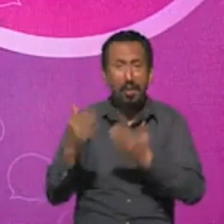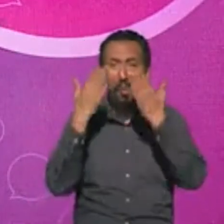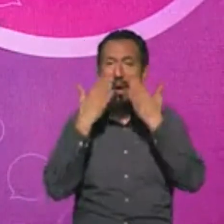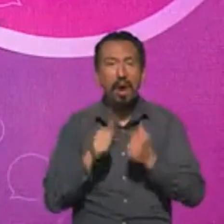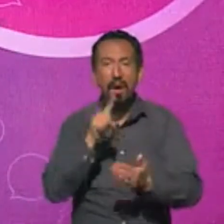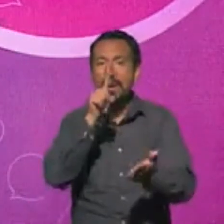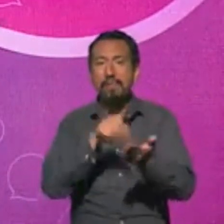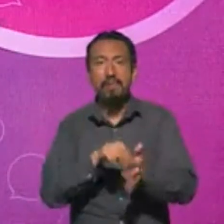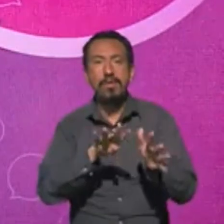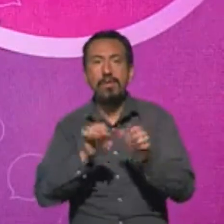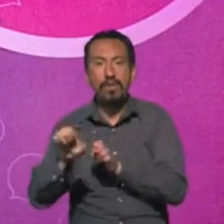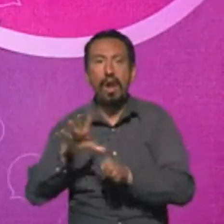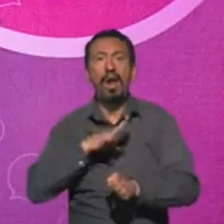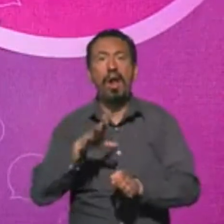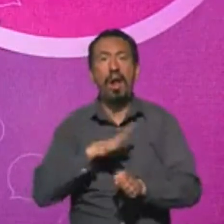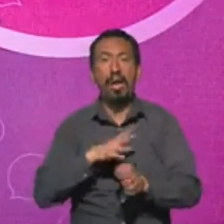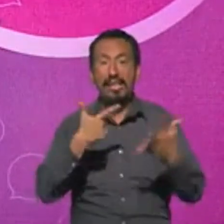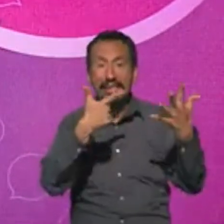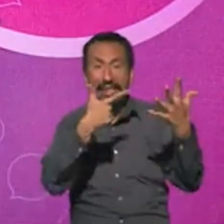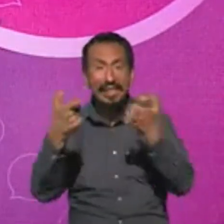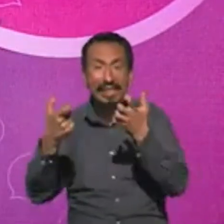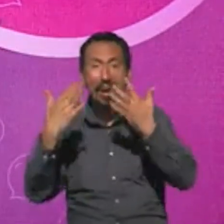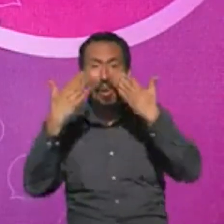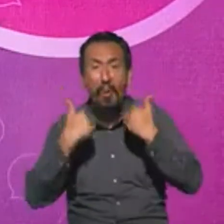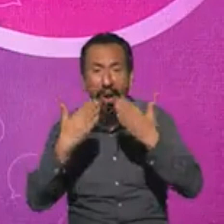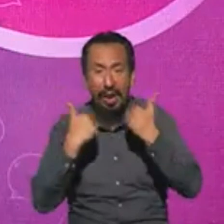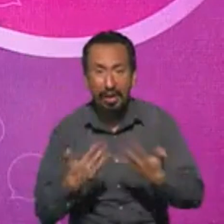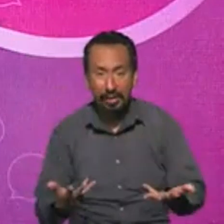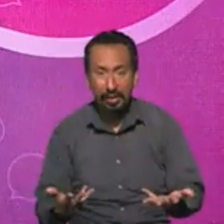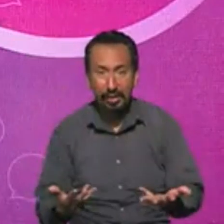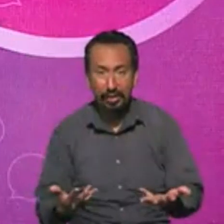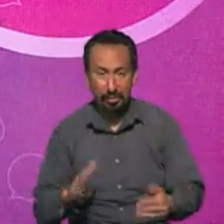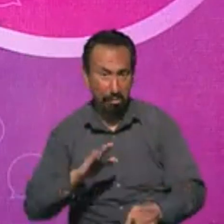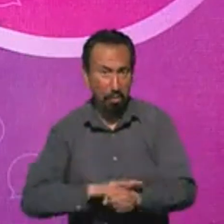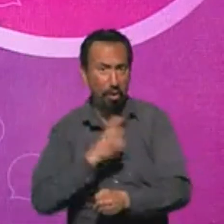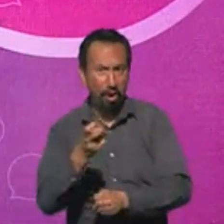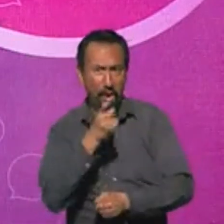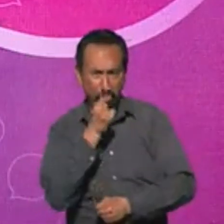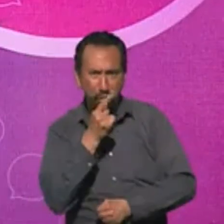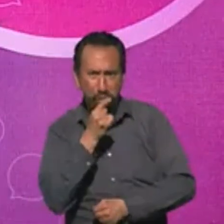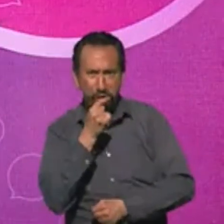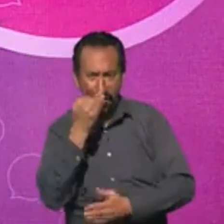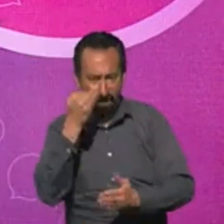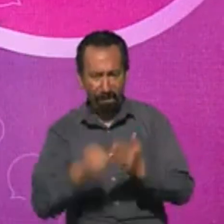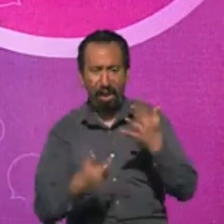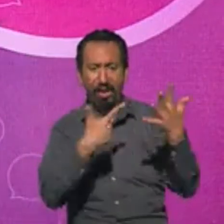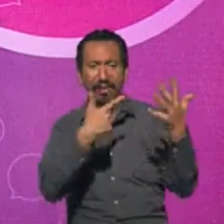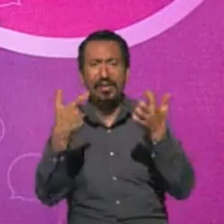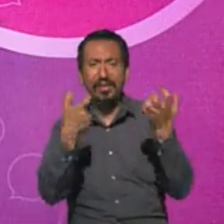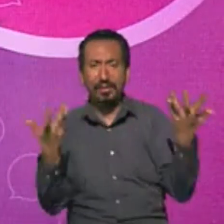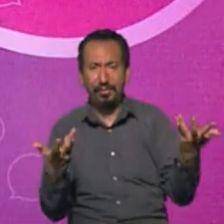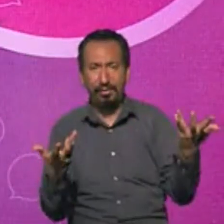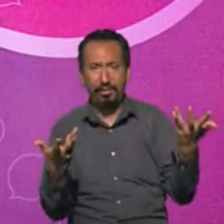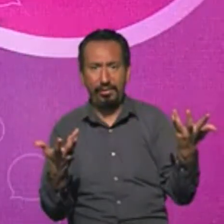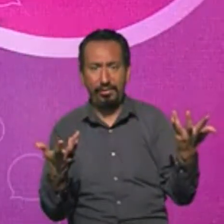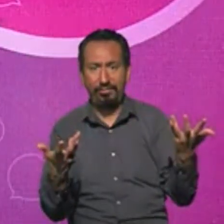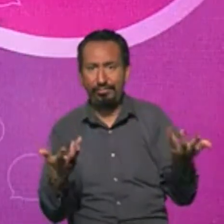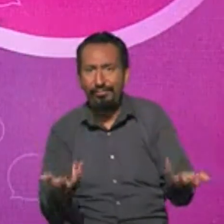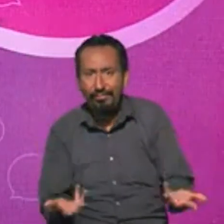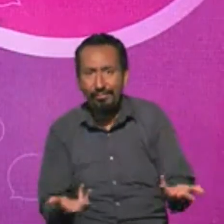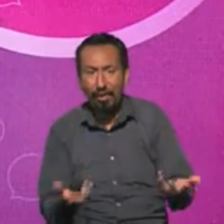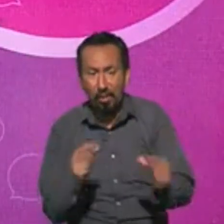más de 700 plazas con esas policías no vamos a buscar la